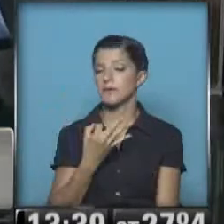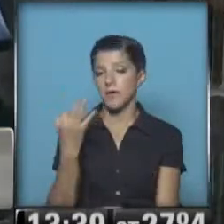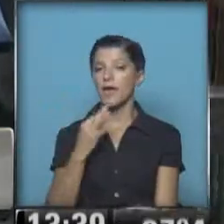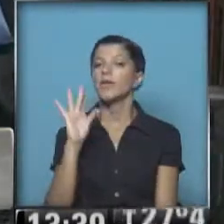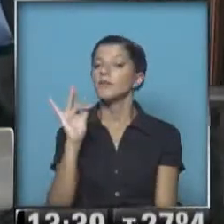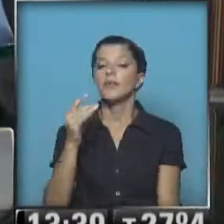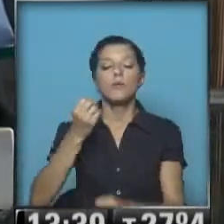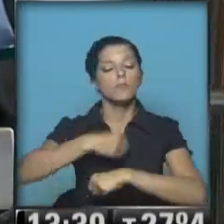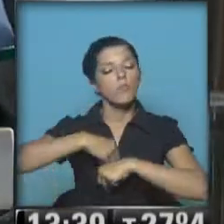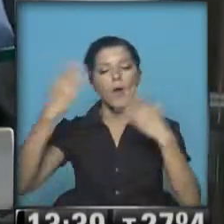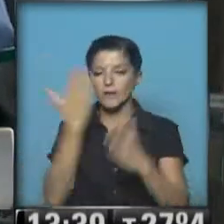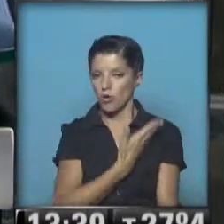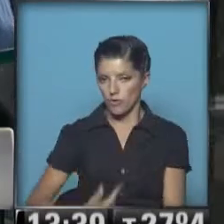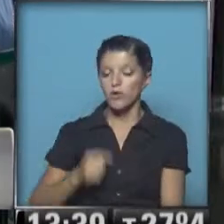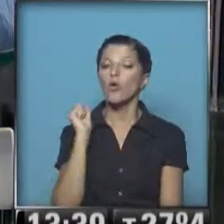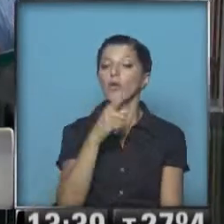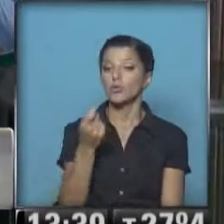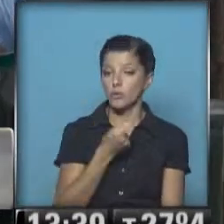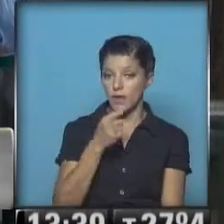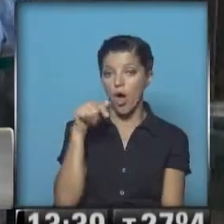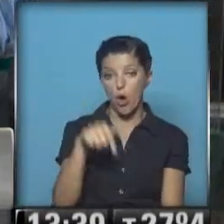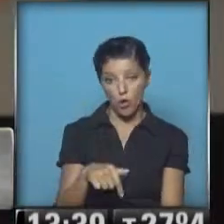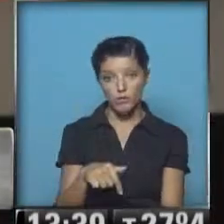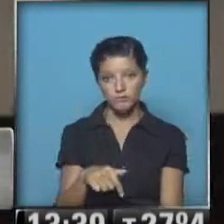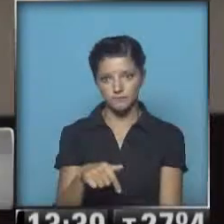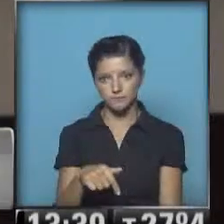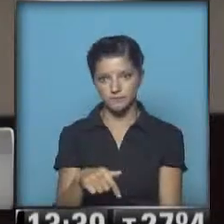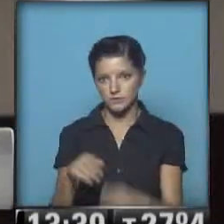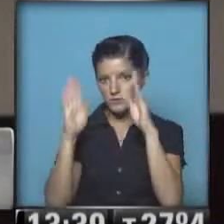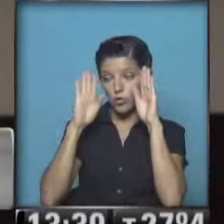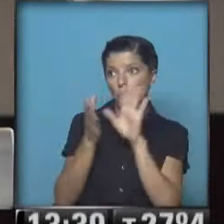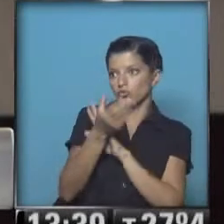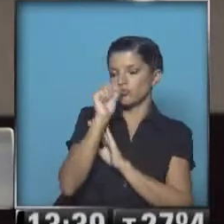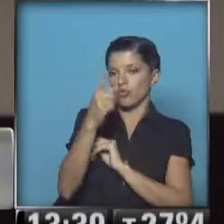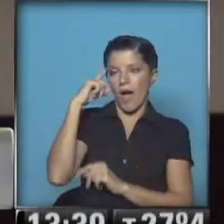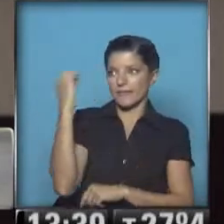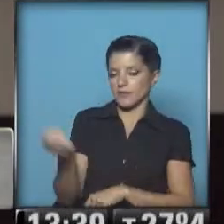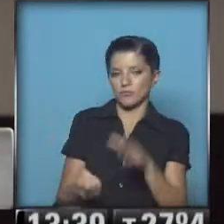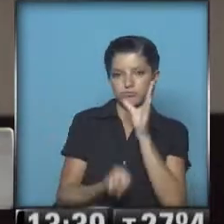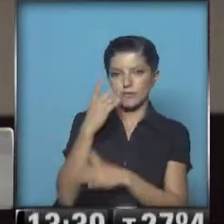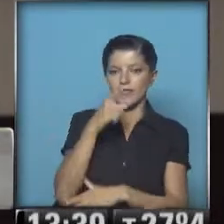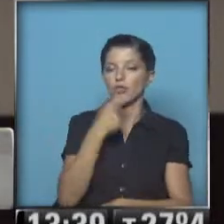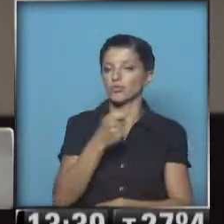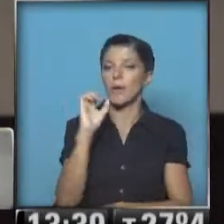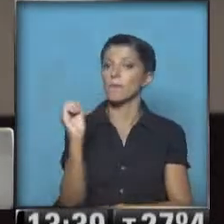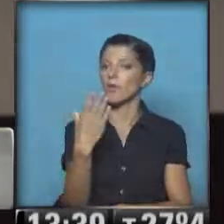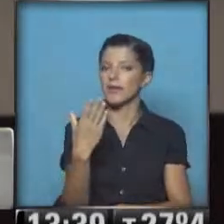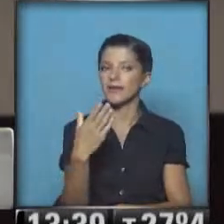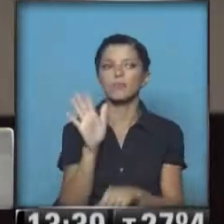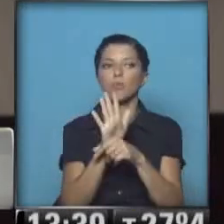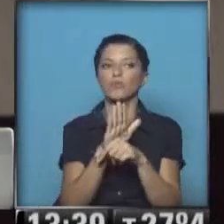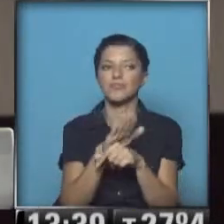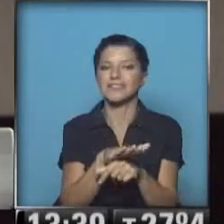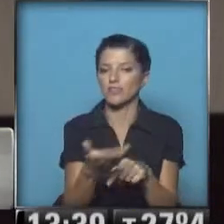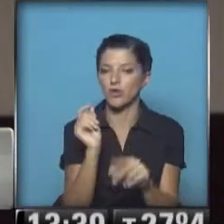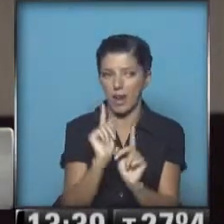para cualquier gobierno turco hoy meterse con el padre fundador de la Turquía moderna. Y ahí hay algo